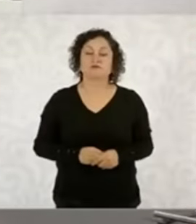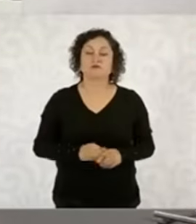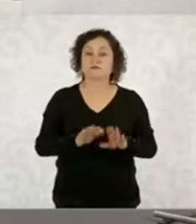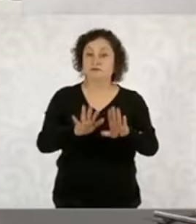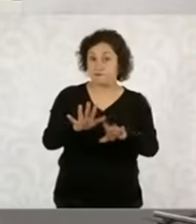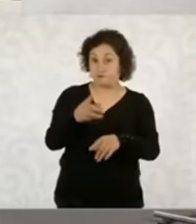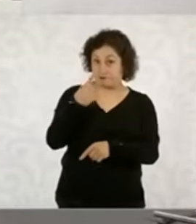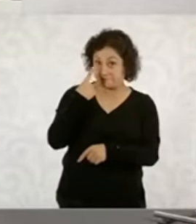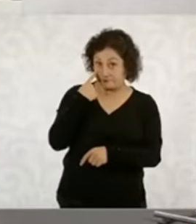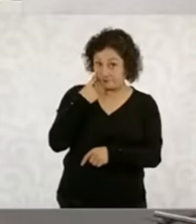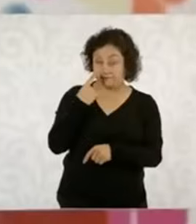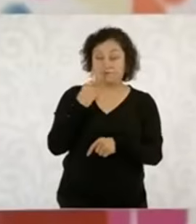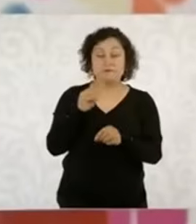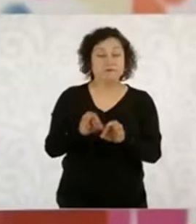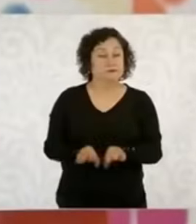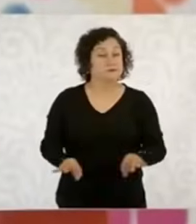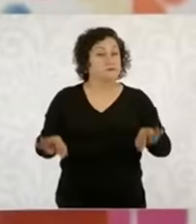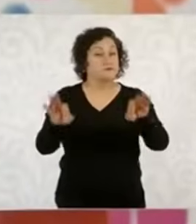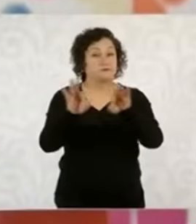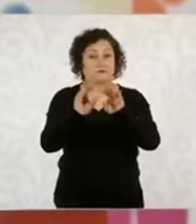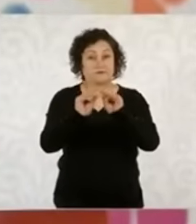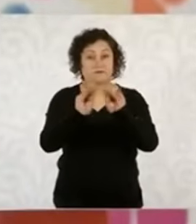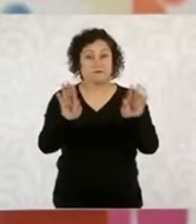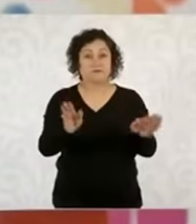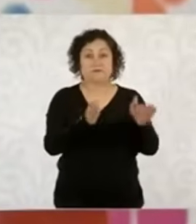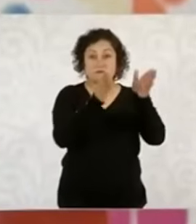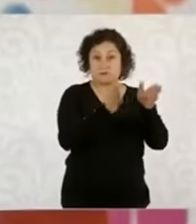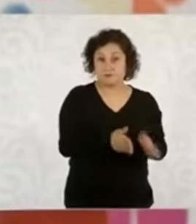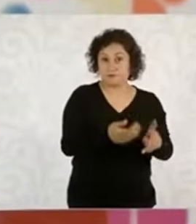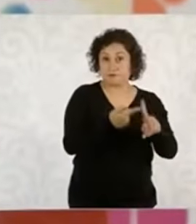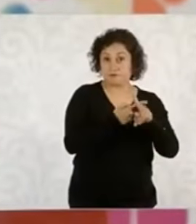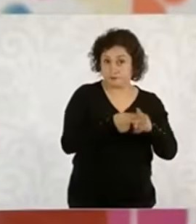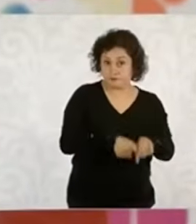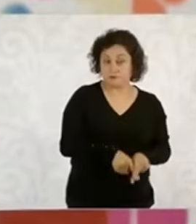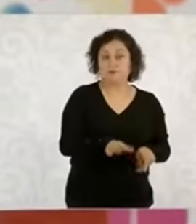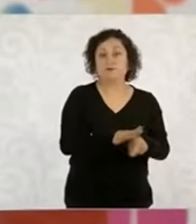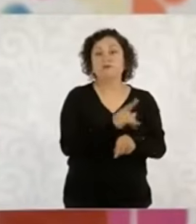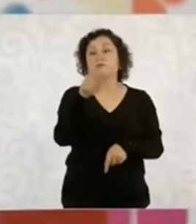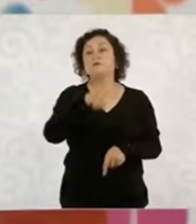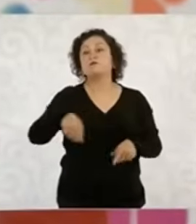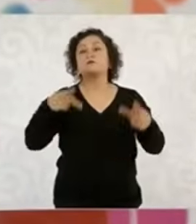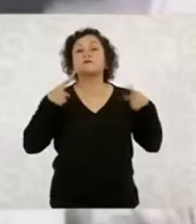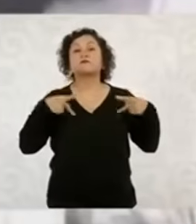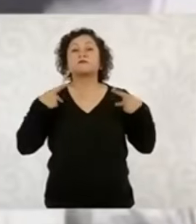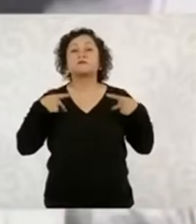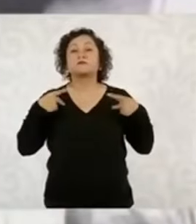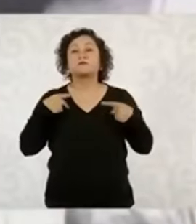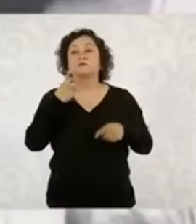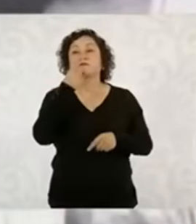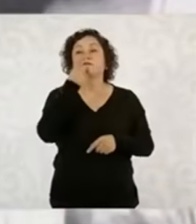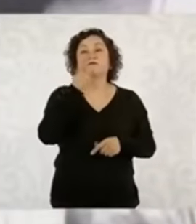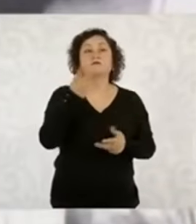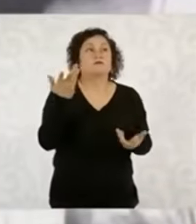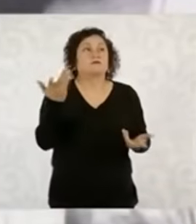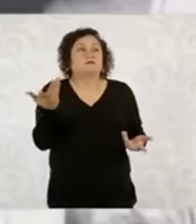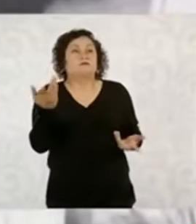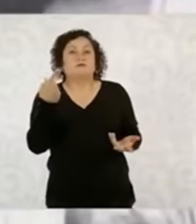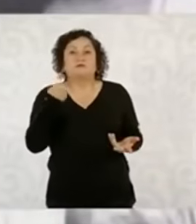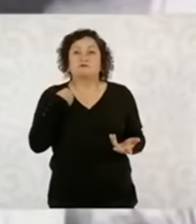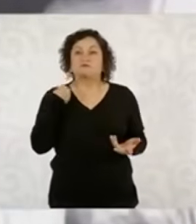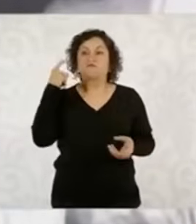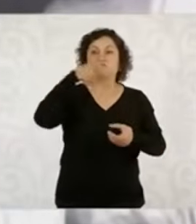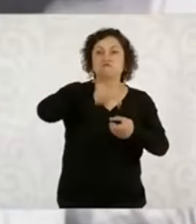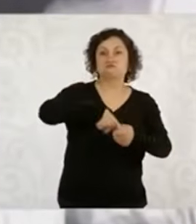tener muy claro que esa es una primera etapa, porque la gente dice, y si no quedo en porque no hay los suficientes